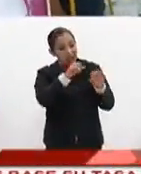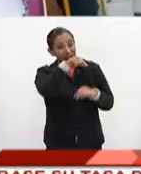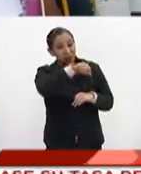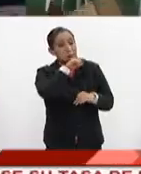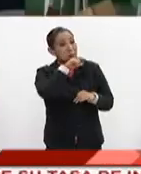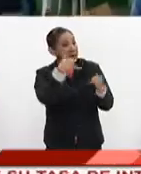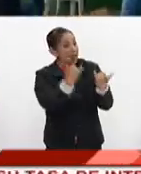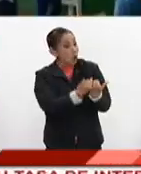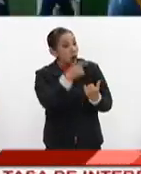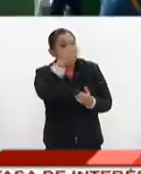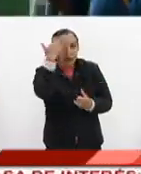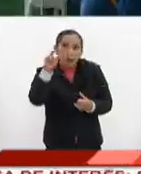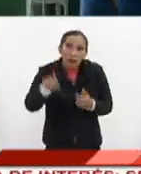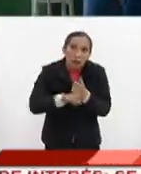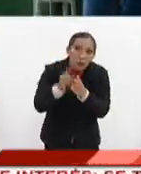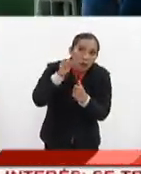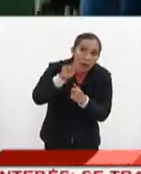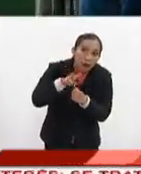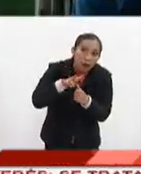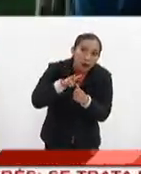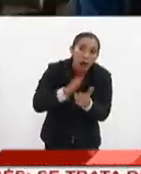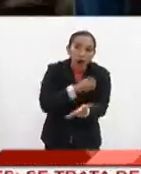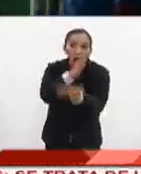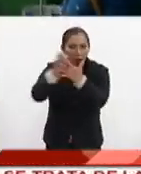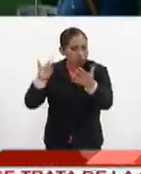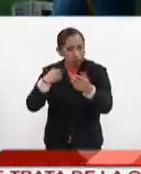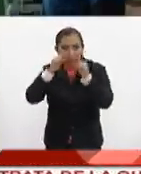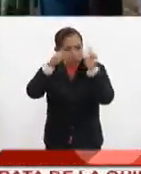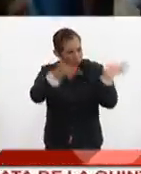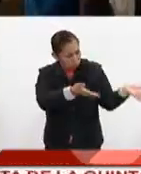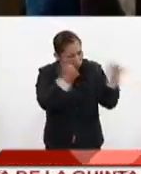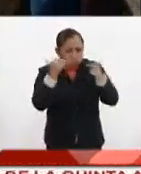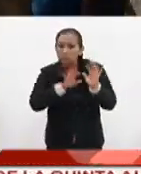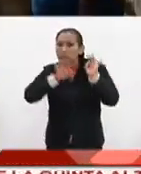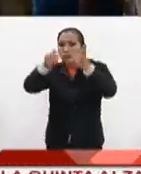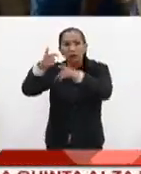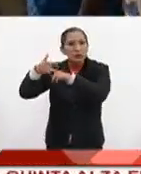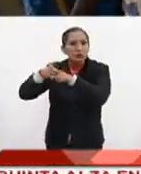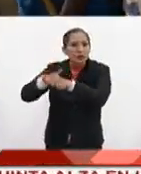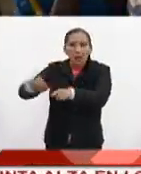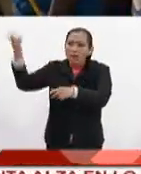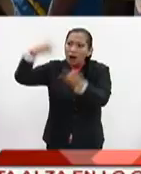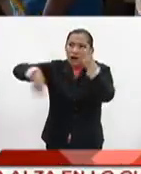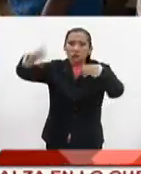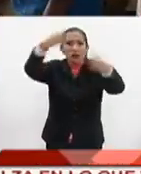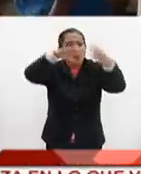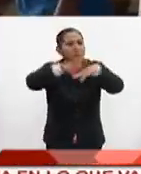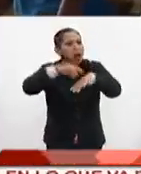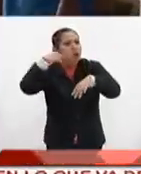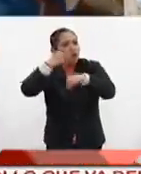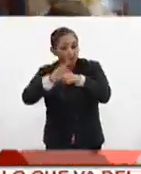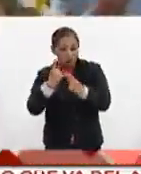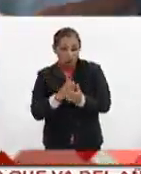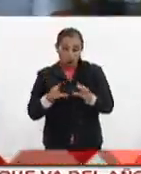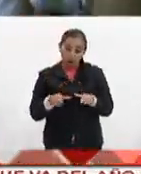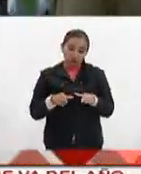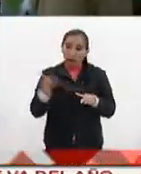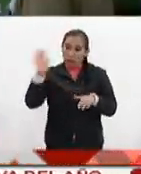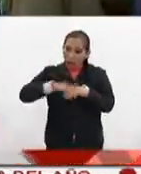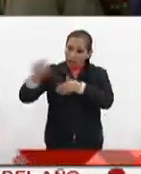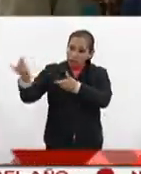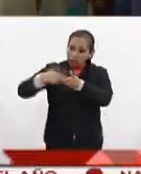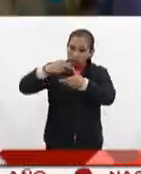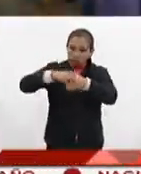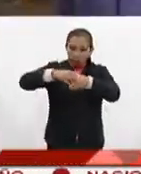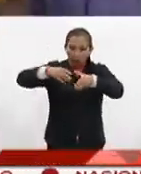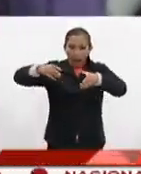que se enteró de esta unión, todo el mundo despertó y se siguen uniendo voluntarios, no es como que nada más nosotros, no,